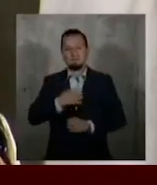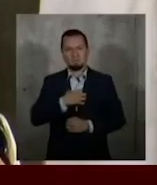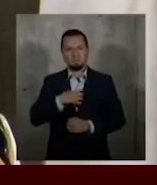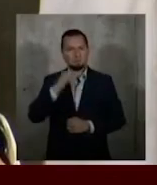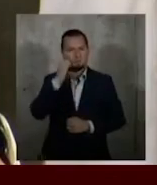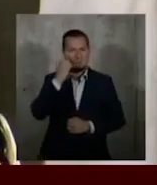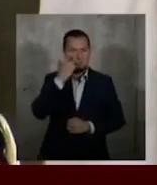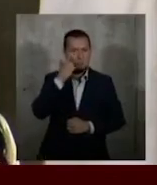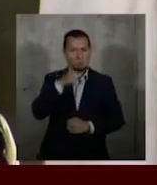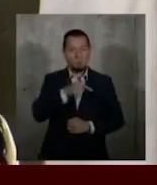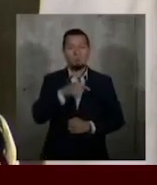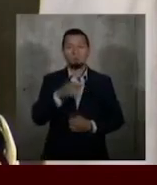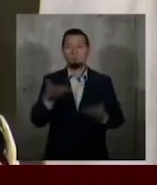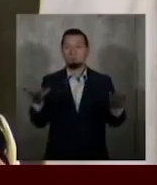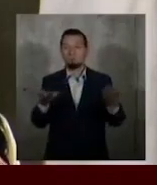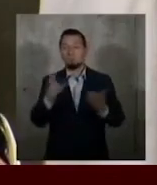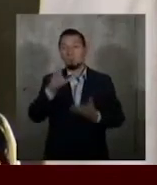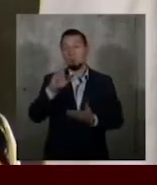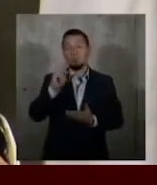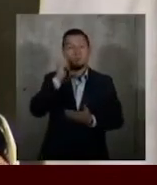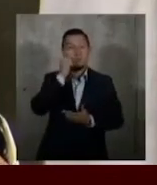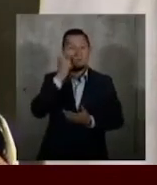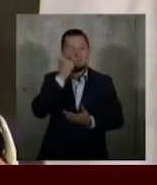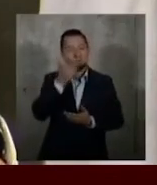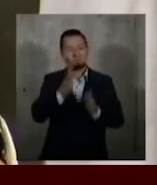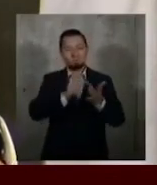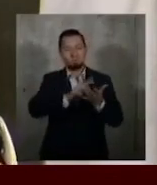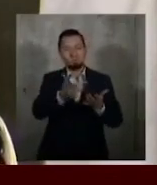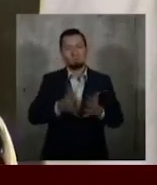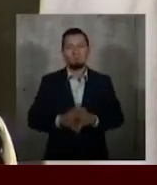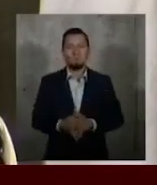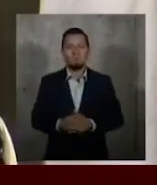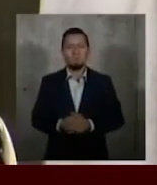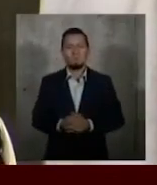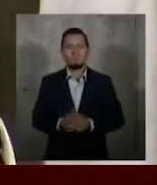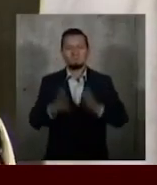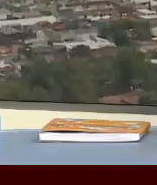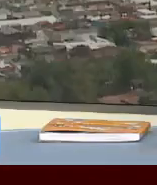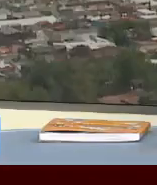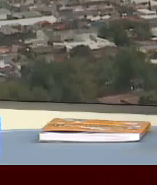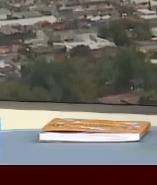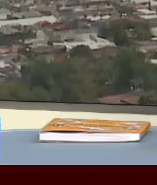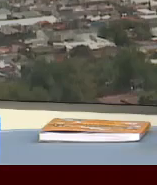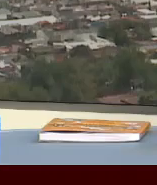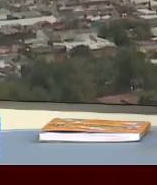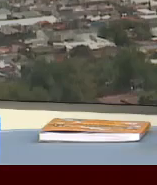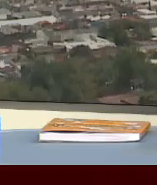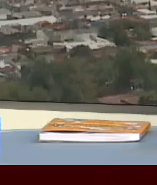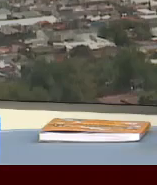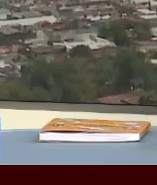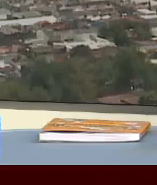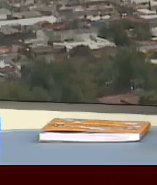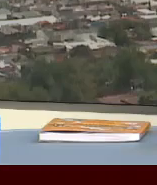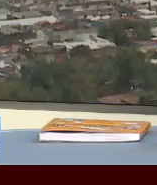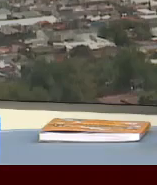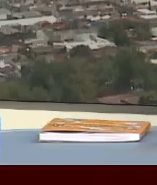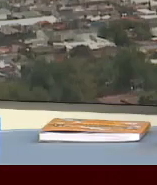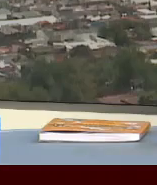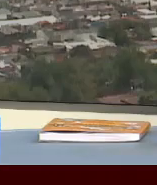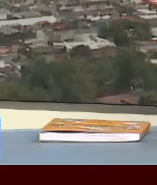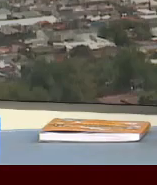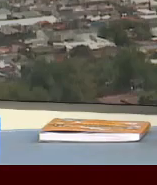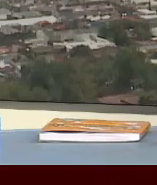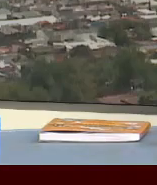invitando a nuestro centro universitario. Rectora, iniciaba esta charla mencionando tres carreras que, sin lugar a dudas, ya podemos hablar, estas sí